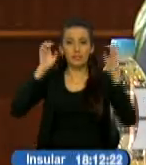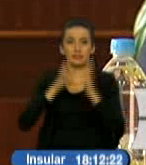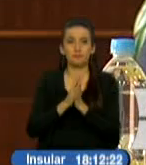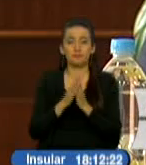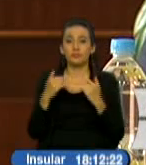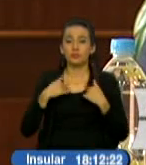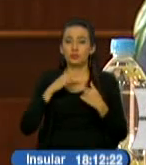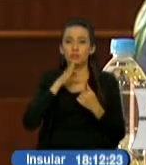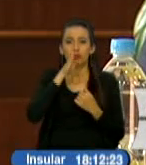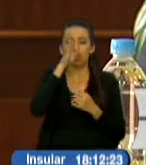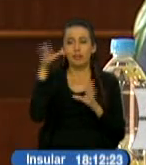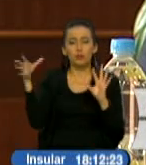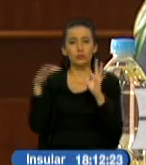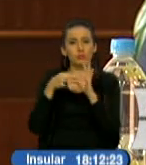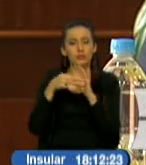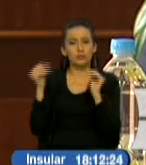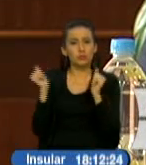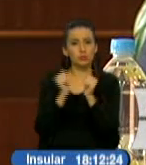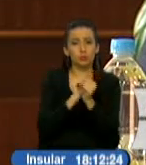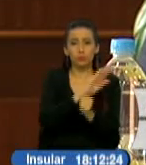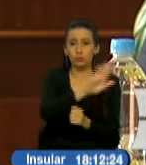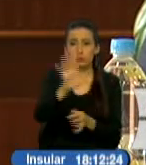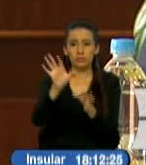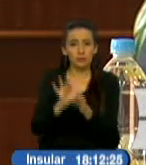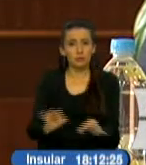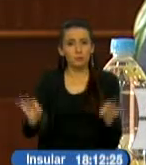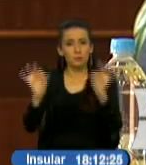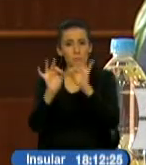nuestro destino es estar unidos. Ustedes son parte fundamental